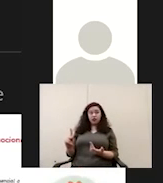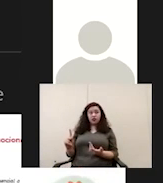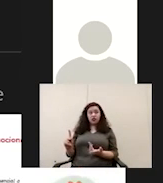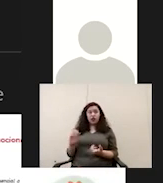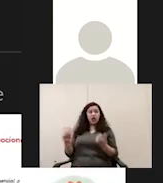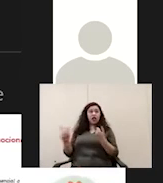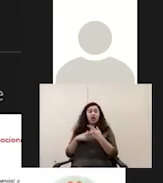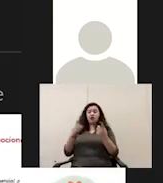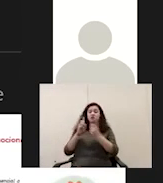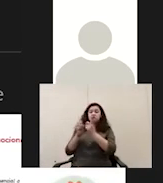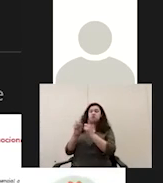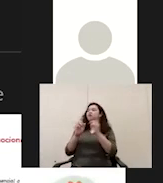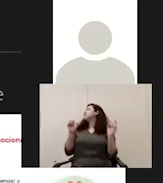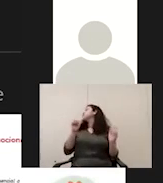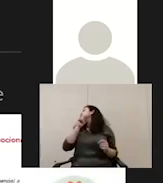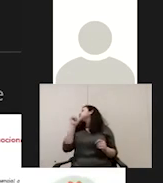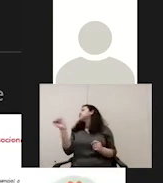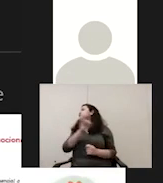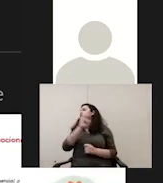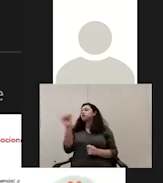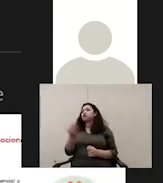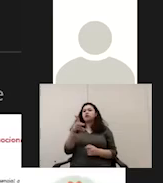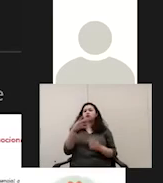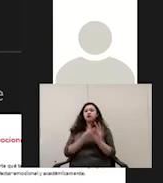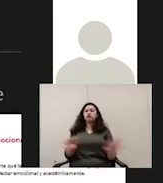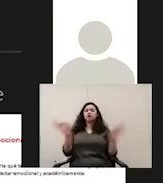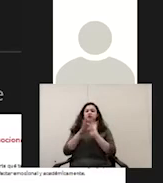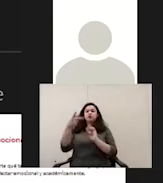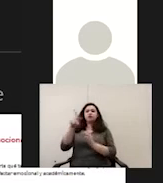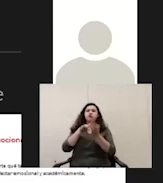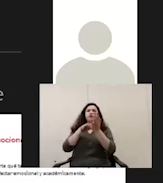interacción, entonces es importante esa parte del apoyo que les den.